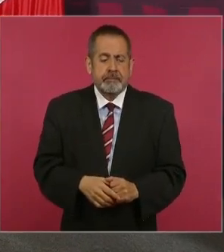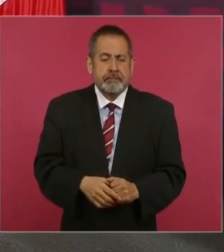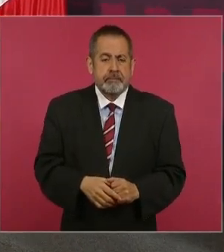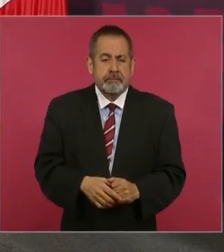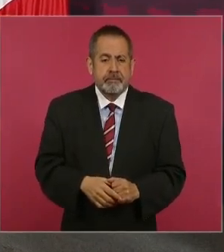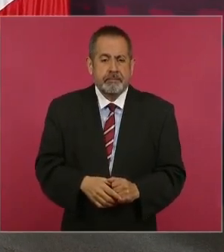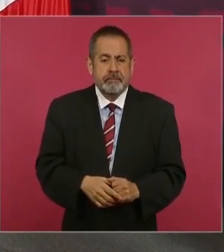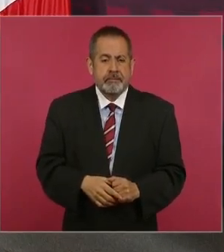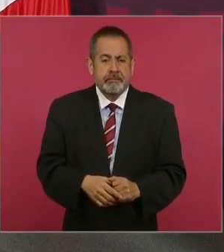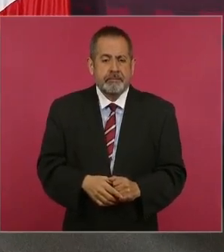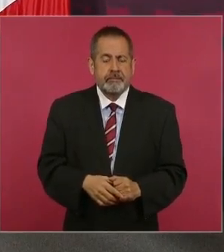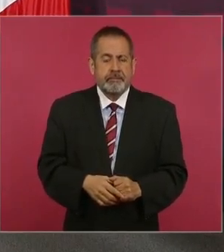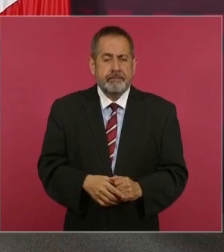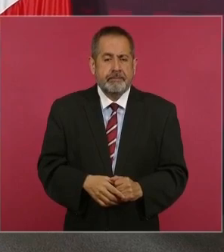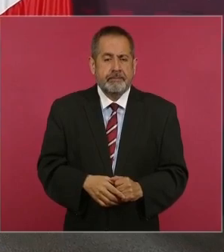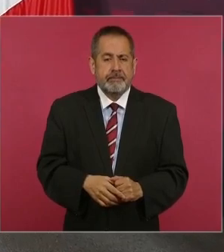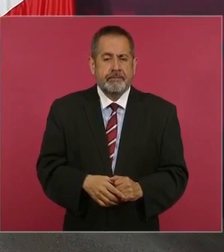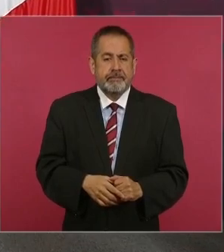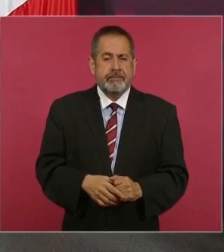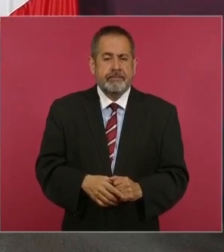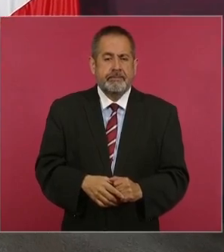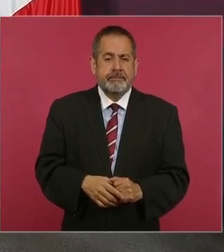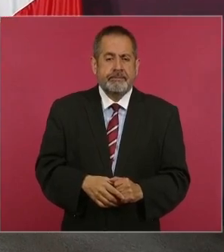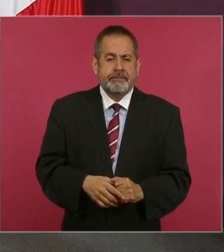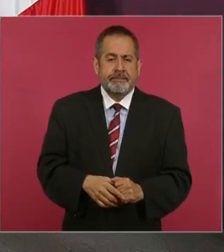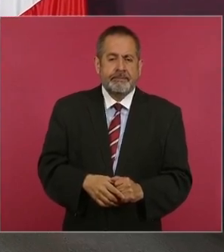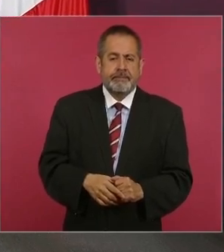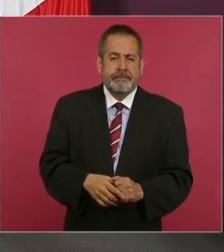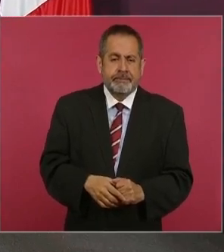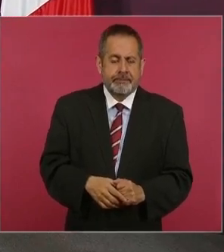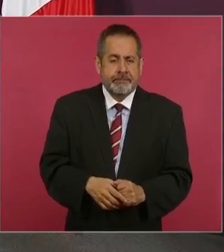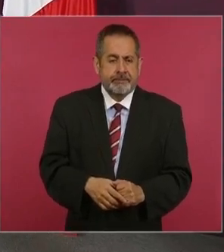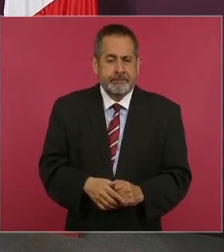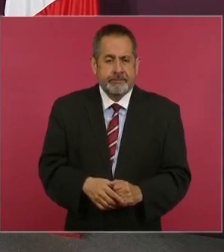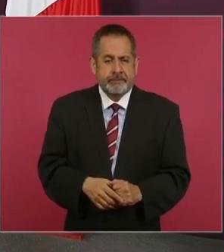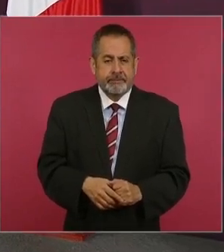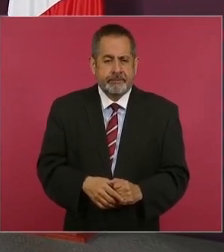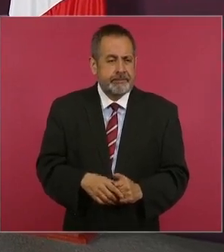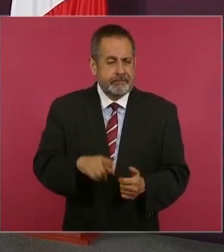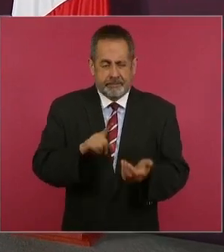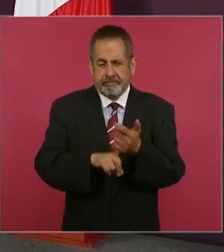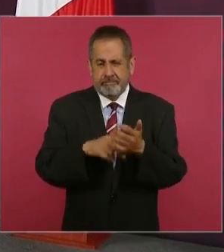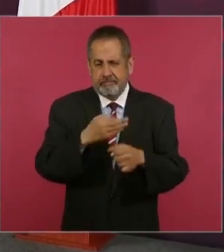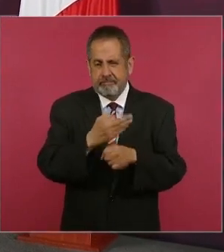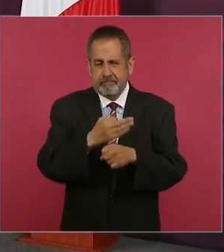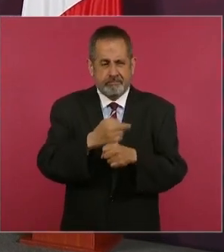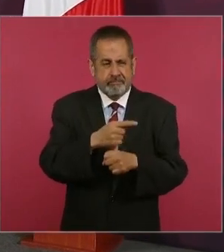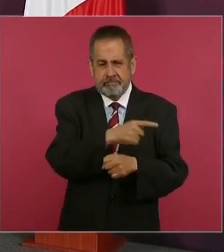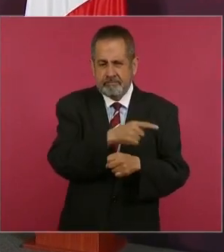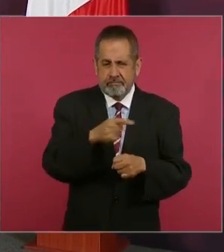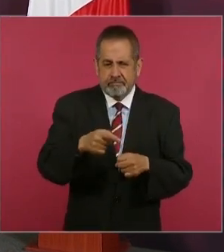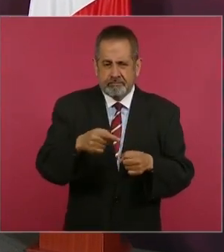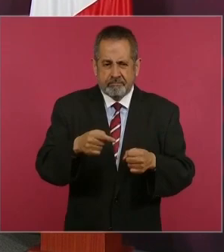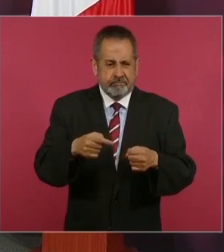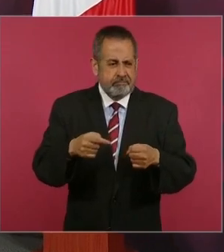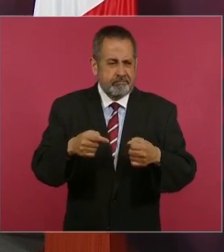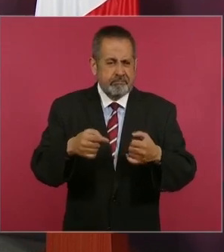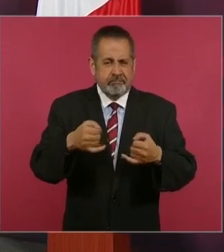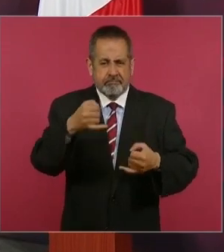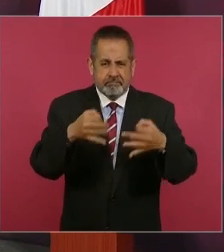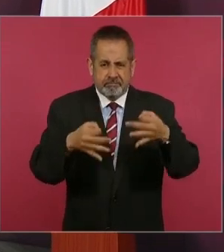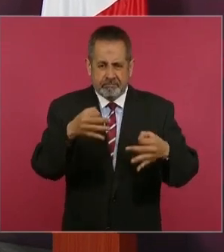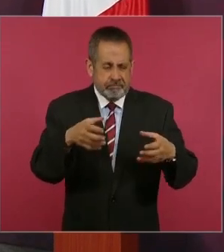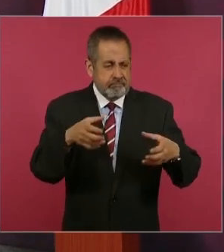eh la controversia judicial al interior de la